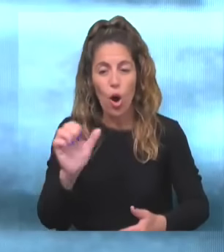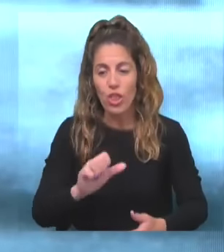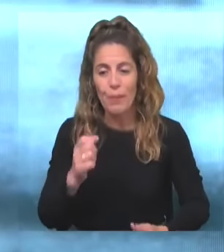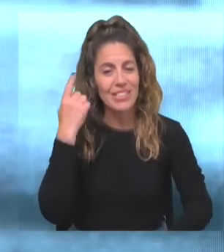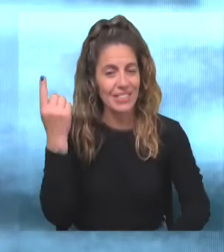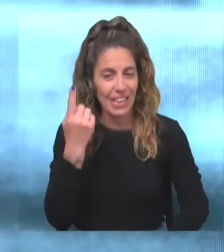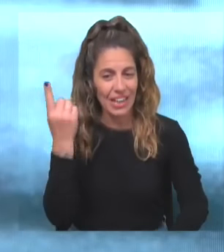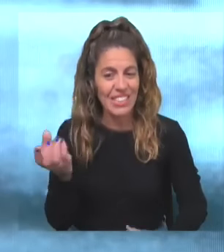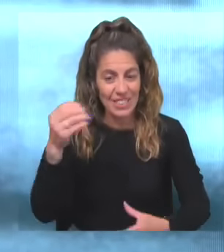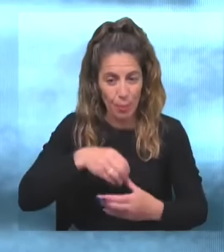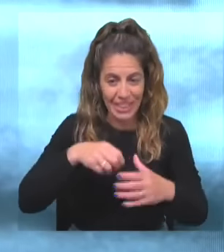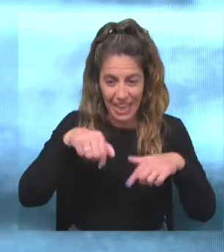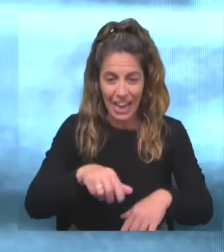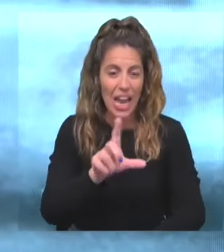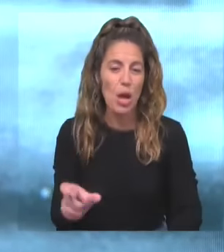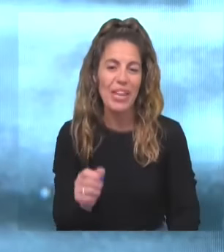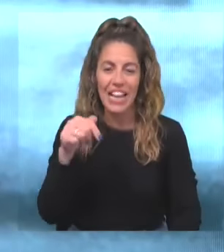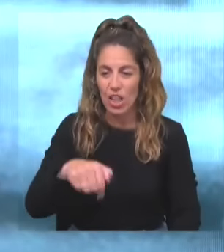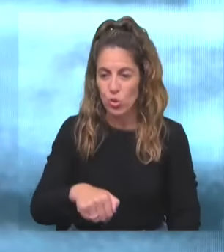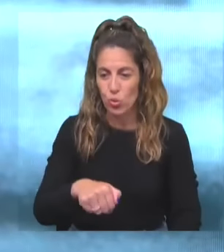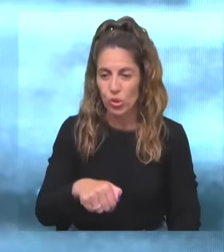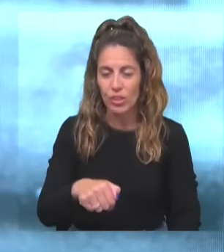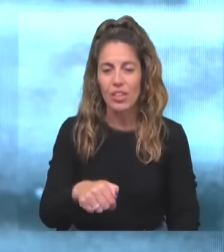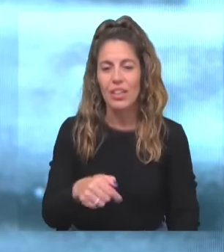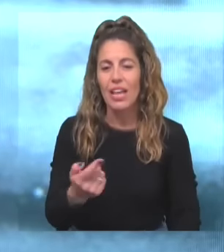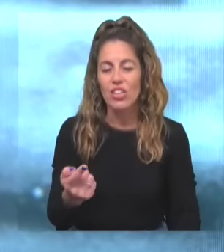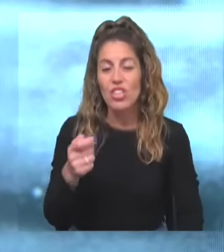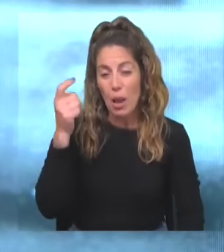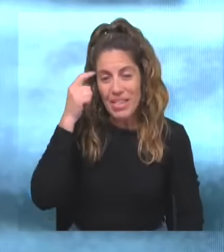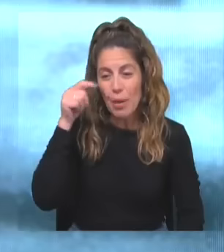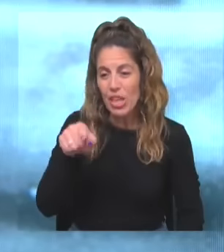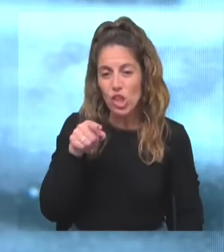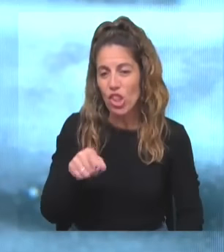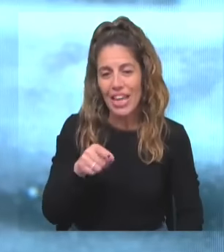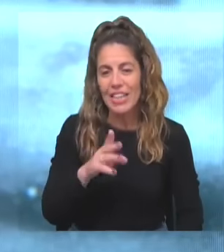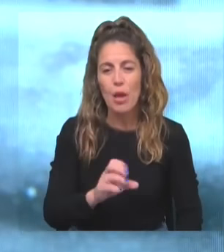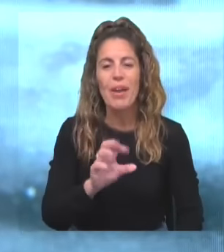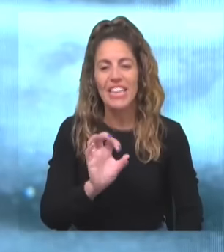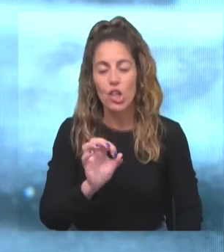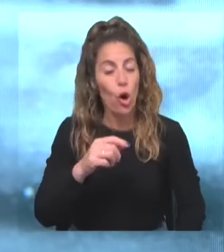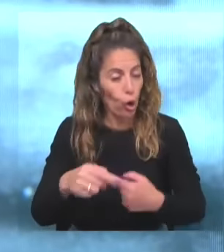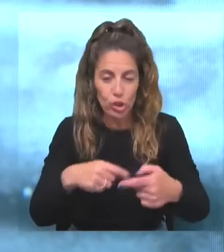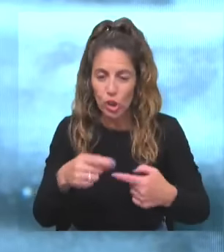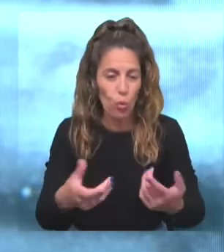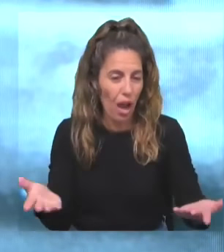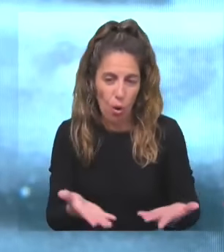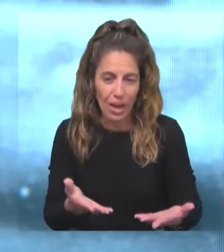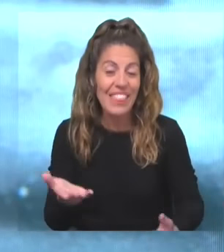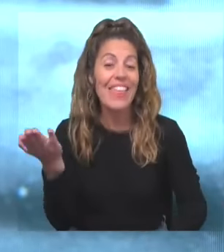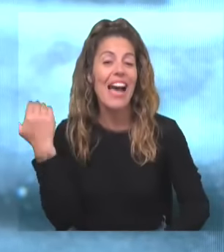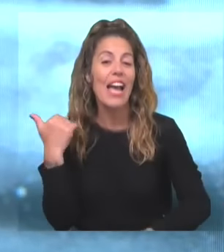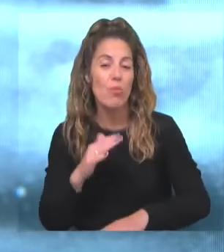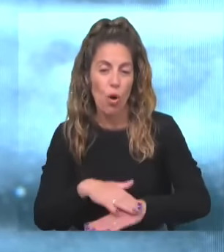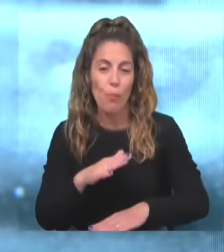eso condicionaba, ¿no? Entonces, el pensamiento de Perico sigue teniendo una vigencia ahora. Bueno, y desde aquel momento, estamos hablando de